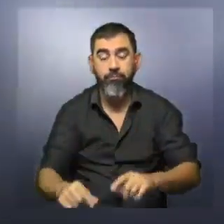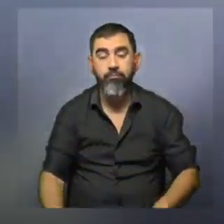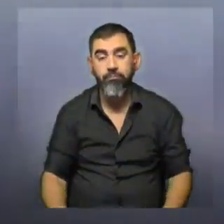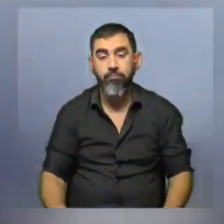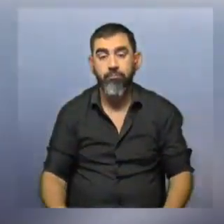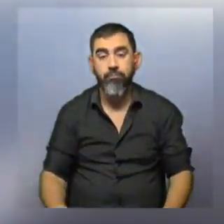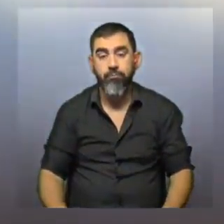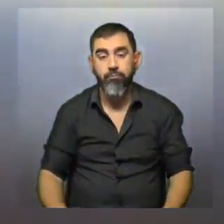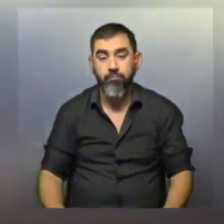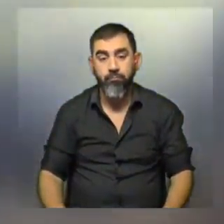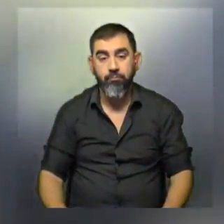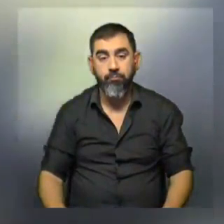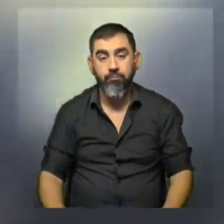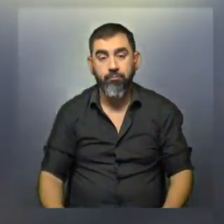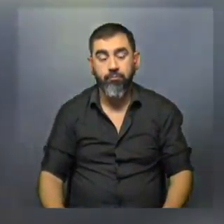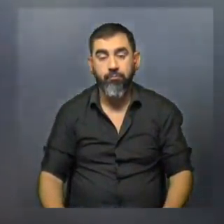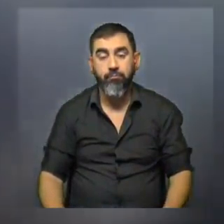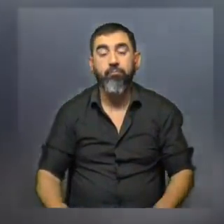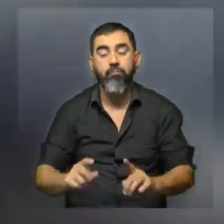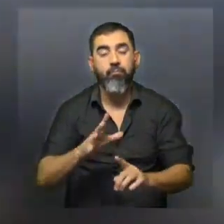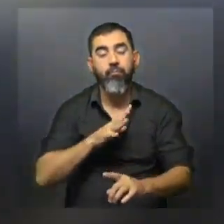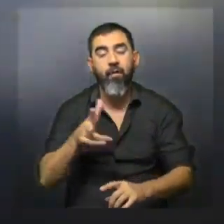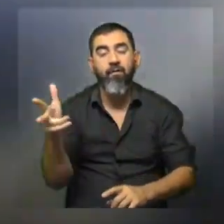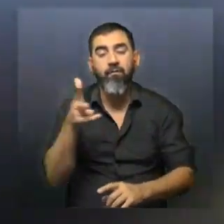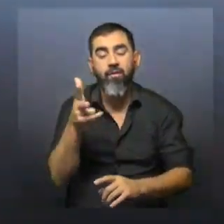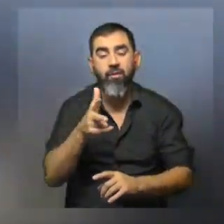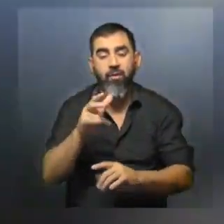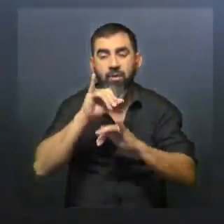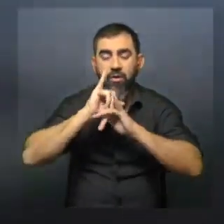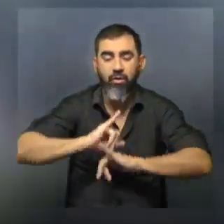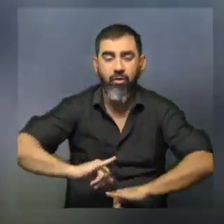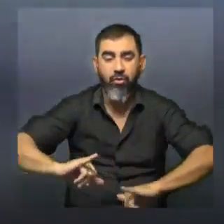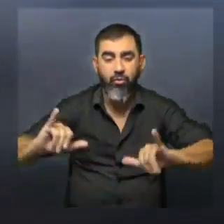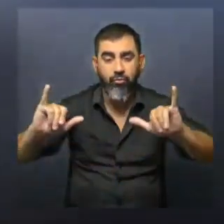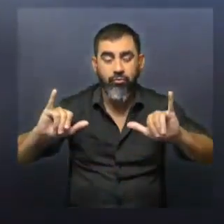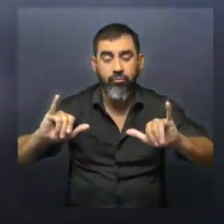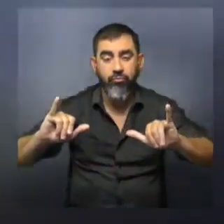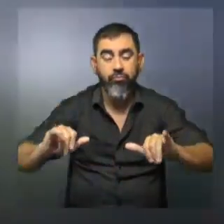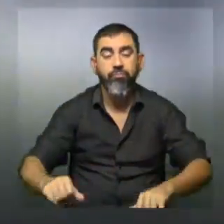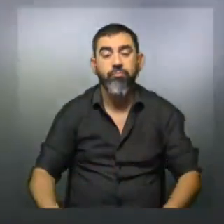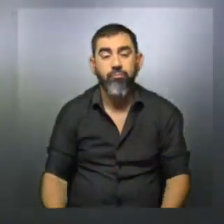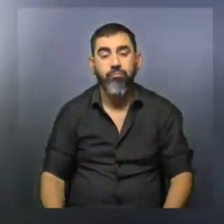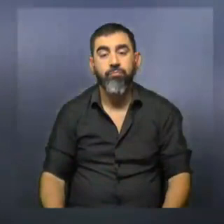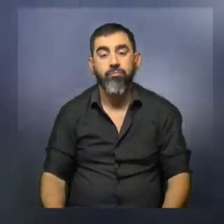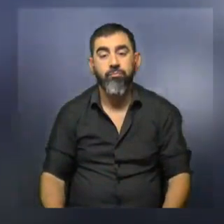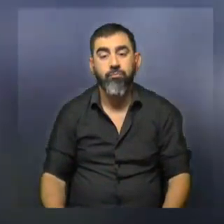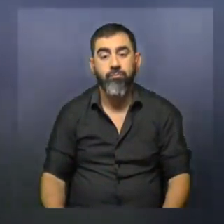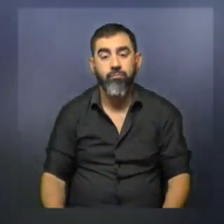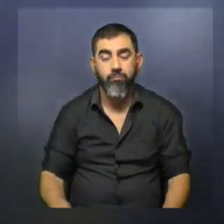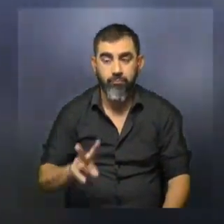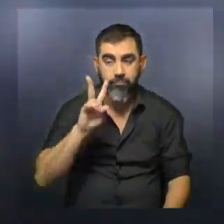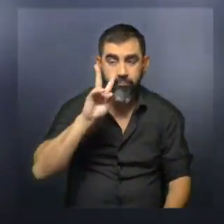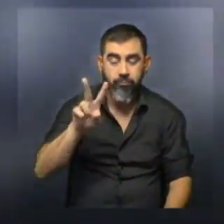¿no? Hay también videos que comenzaron a circular, incluso de la cadena O Globo, donde se ve